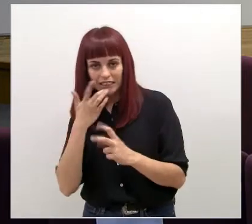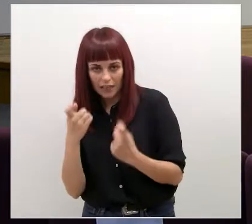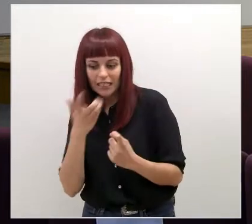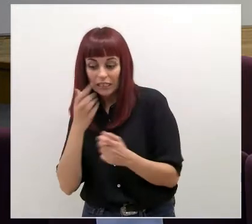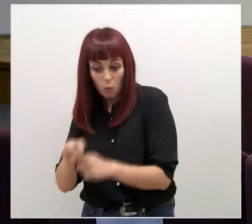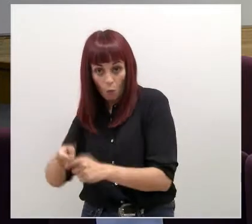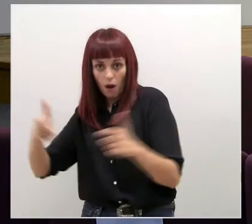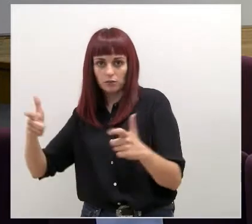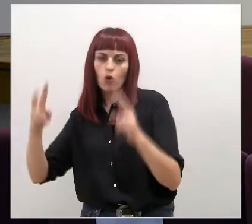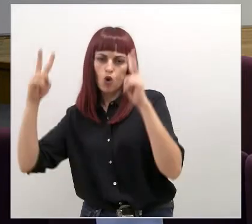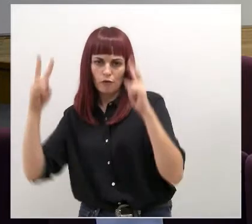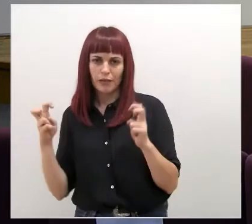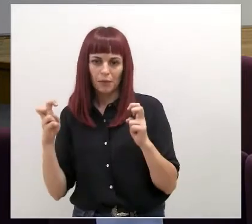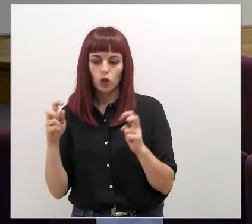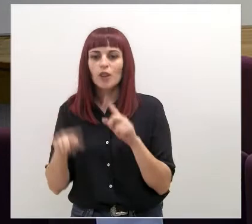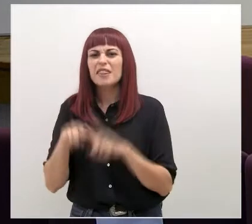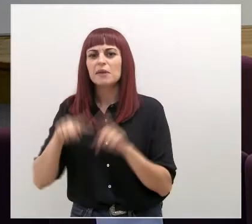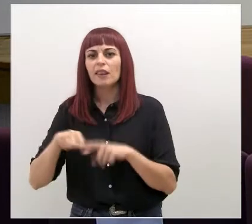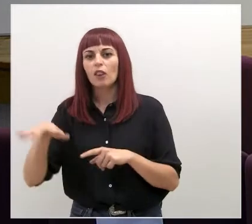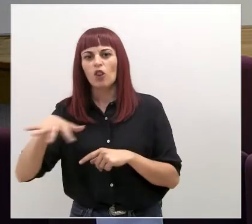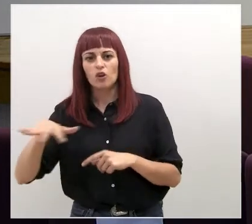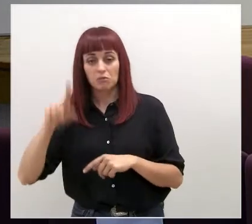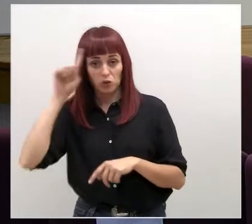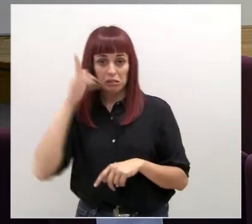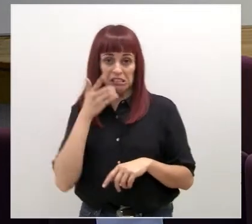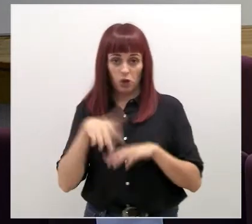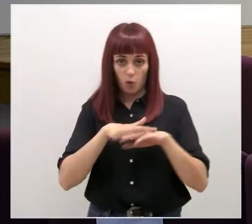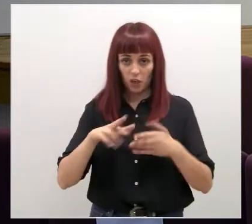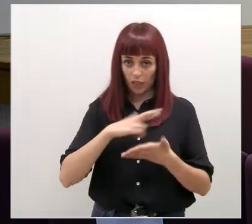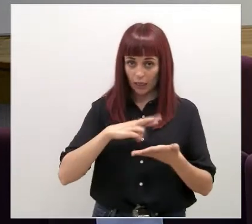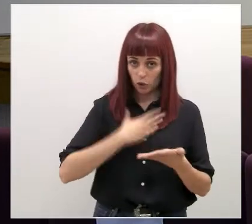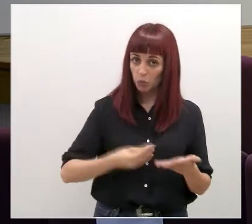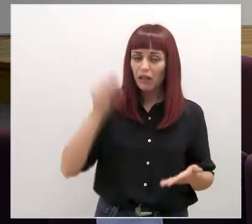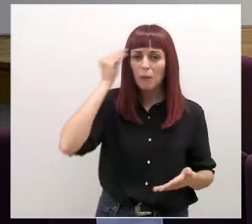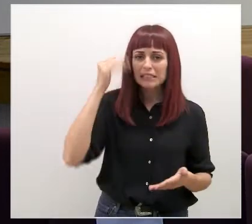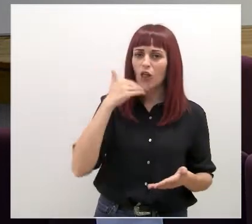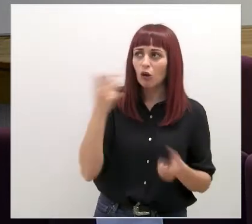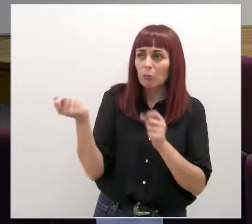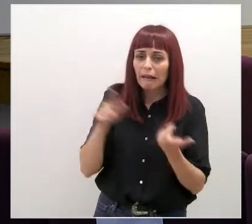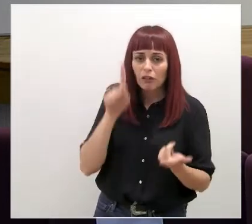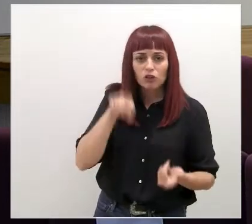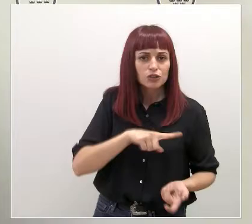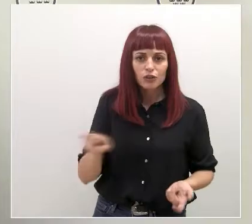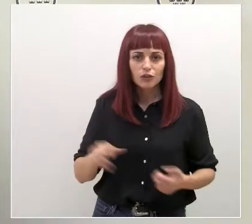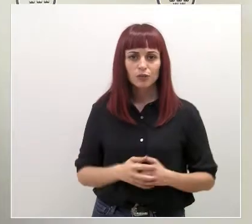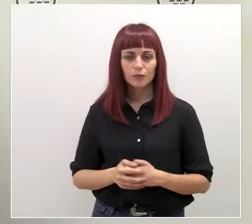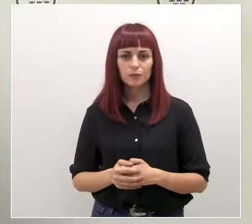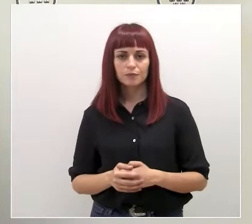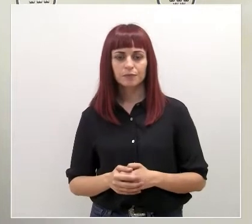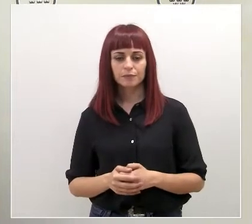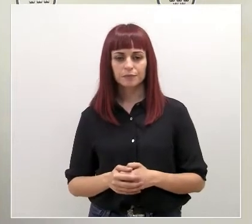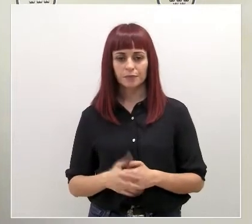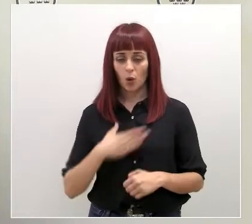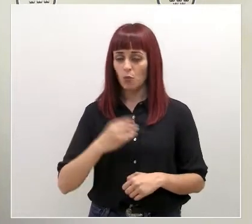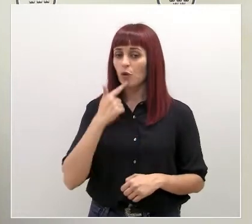disparasen las cifras, la evolución de la pandemia. No sé si el Gobierno murciano ha llegado a plantearse hacer algo similar. Bien, le puedo